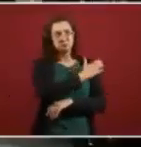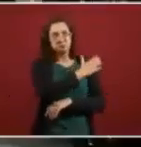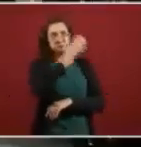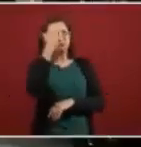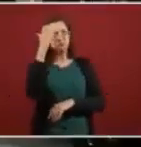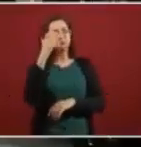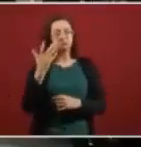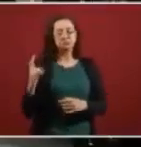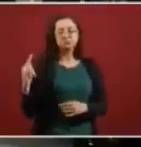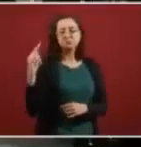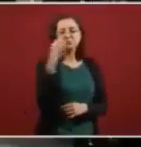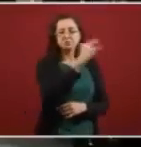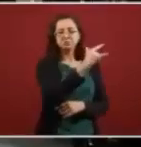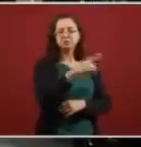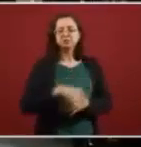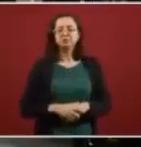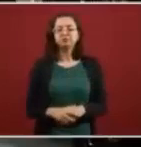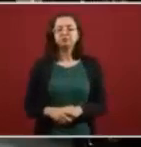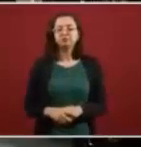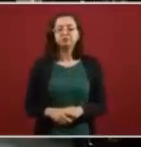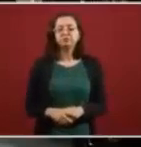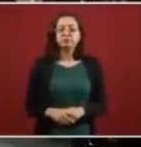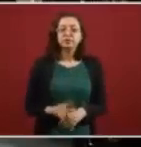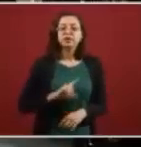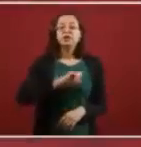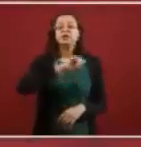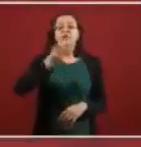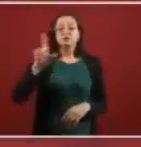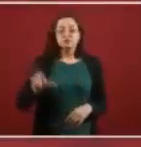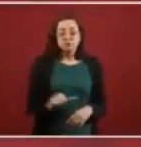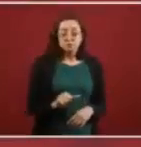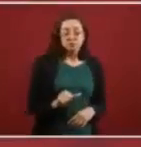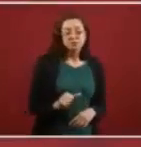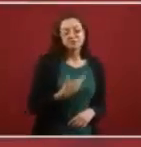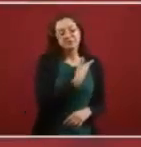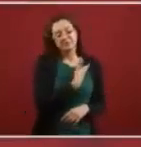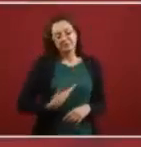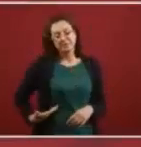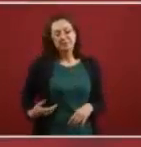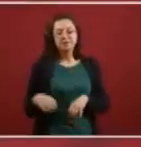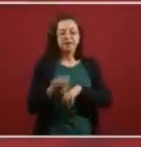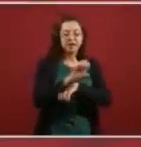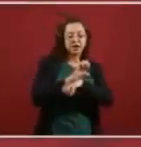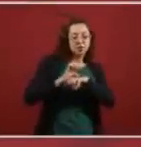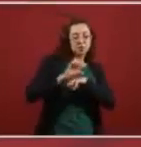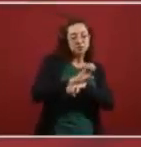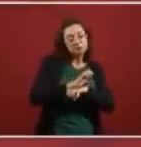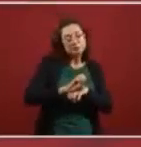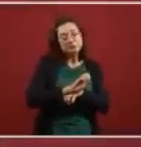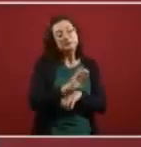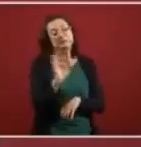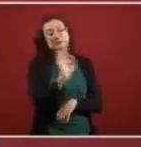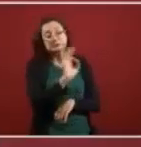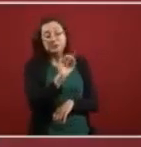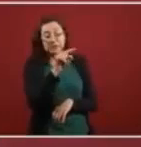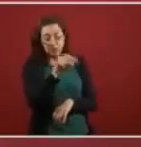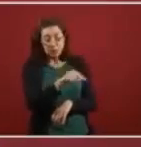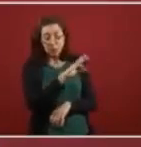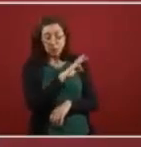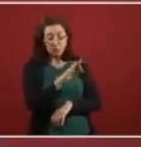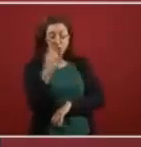luego hablan con el canciller del ecuador para decir oye si necesitamos recargar combustible podemos bajar en